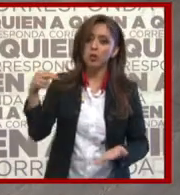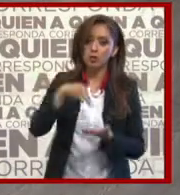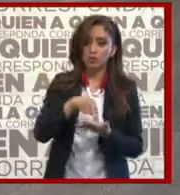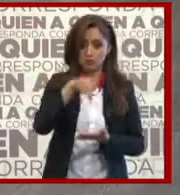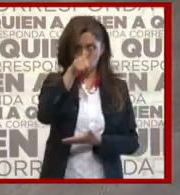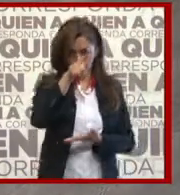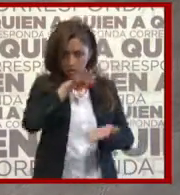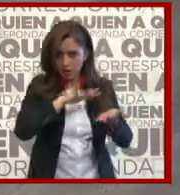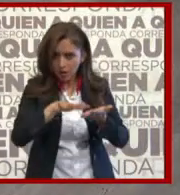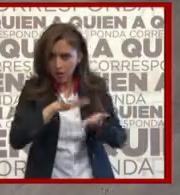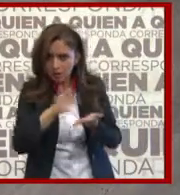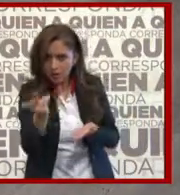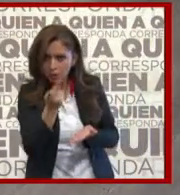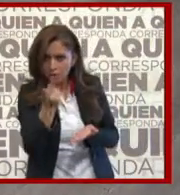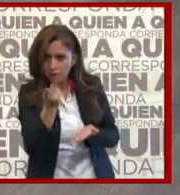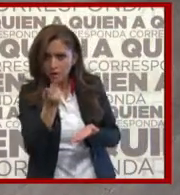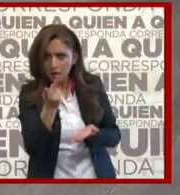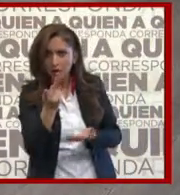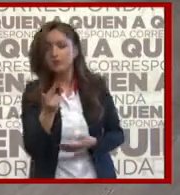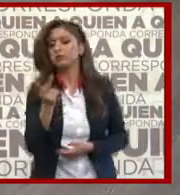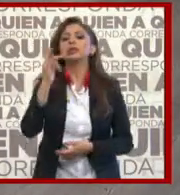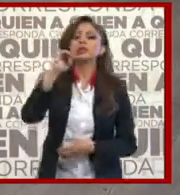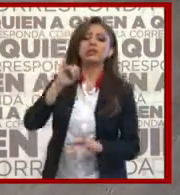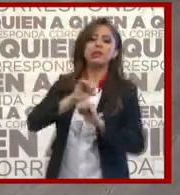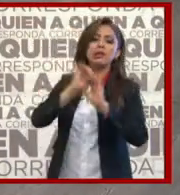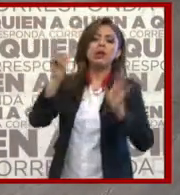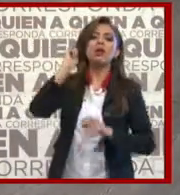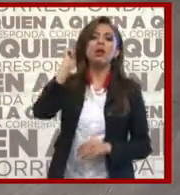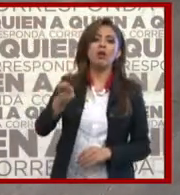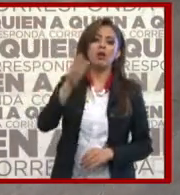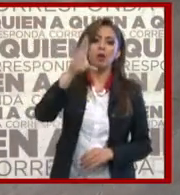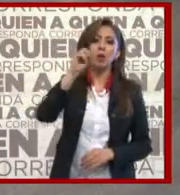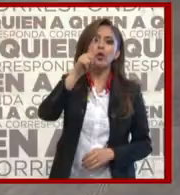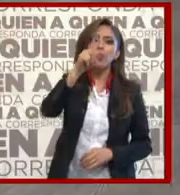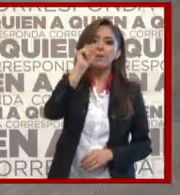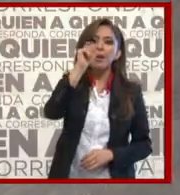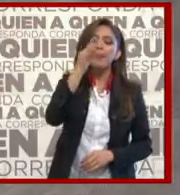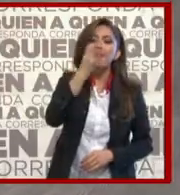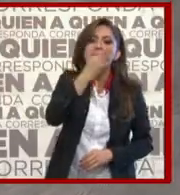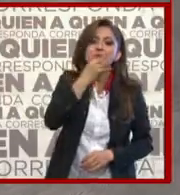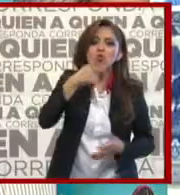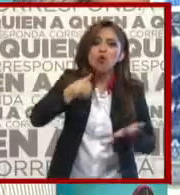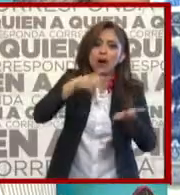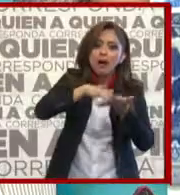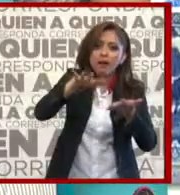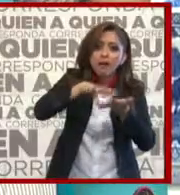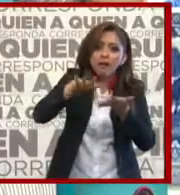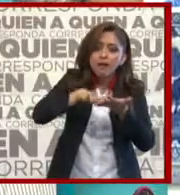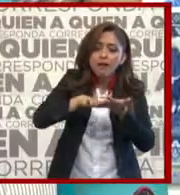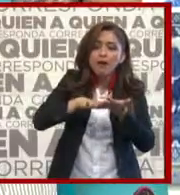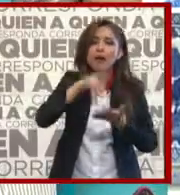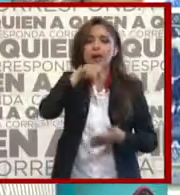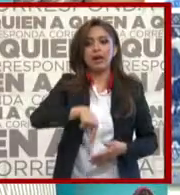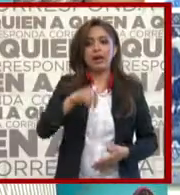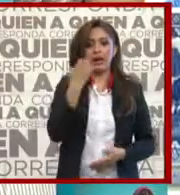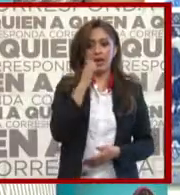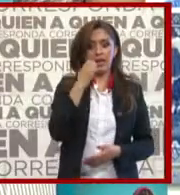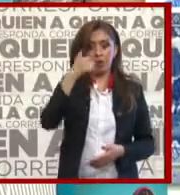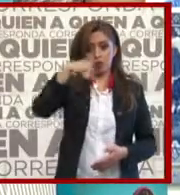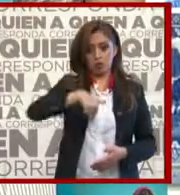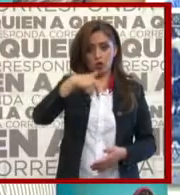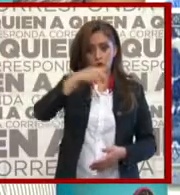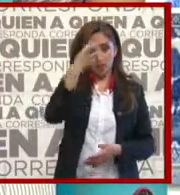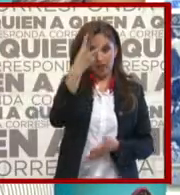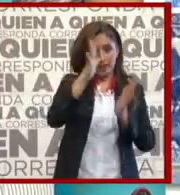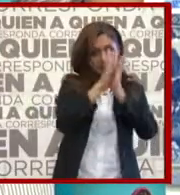verdad sí claro estoy en la campaña de lectura del Consejo de comunicación de leer 20 minutos al día y para este año en Enero ya llevo tres